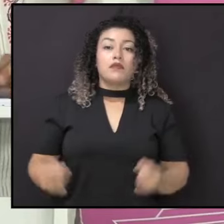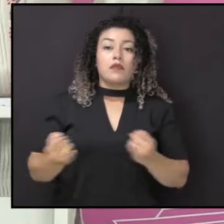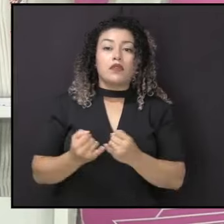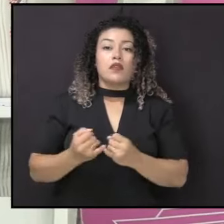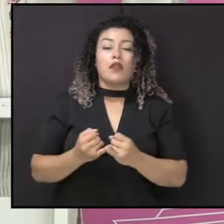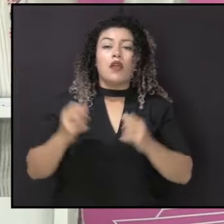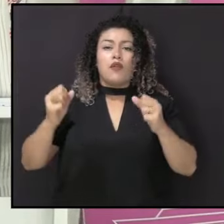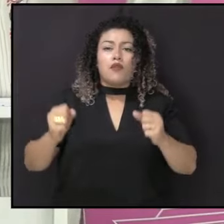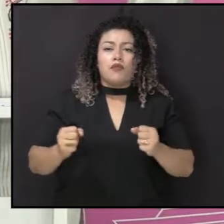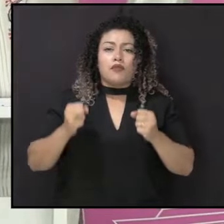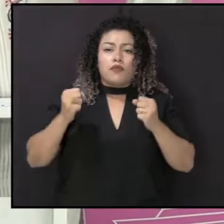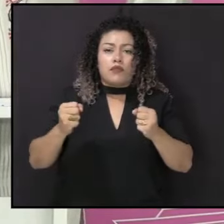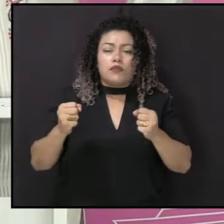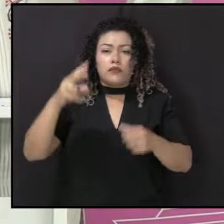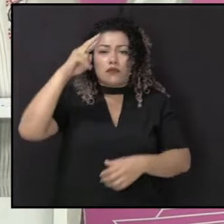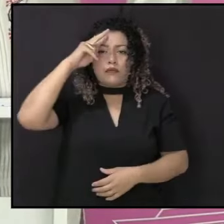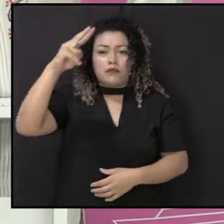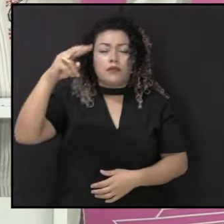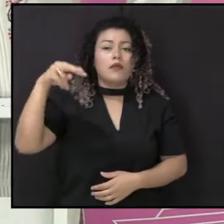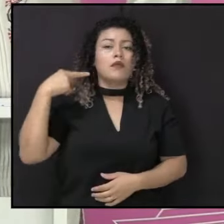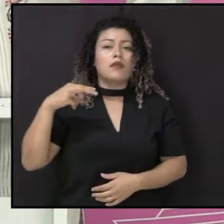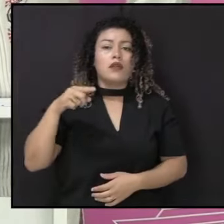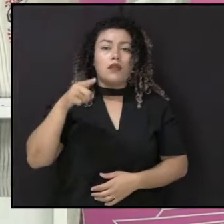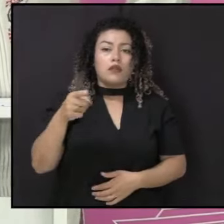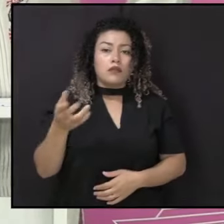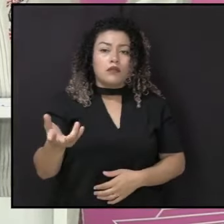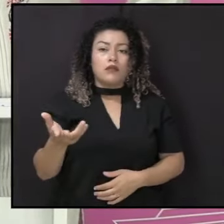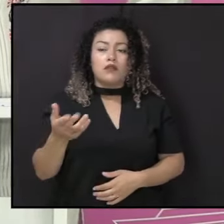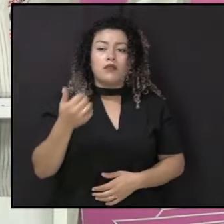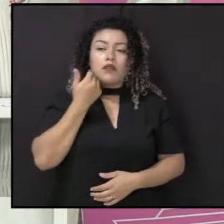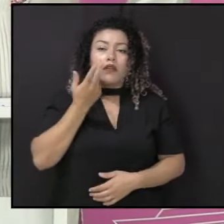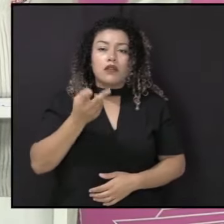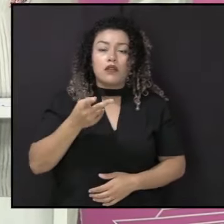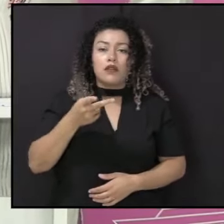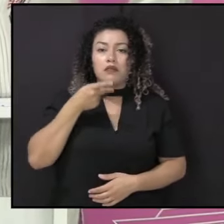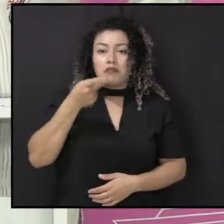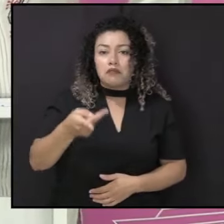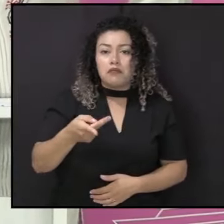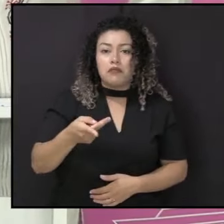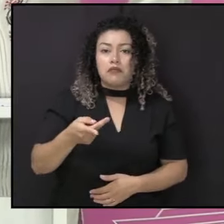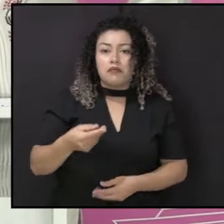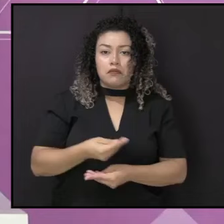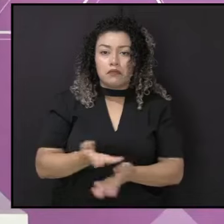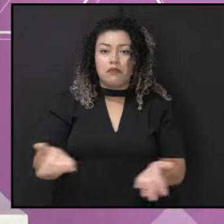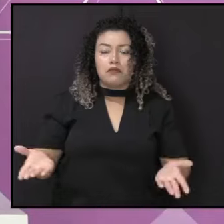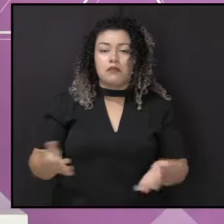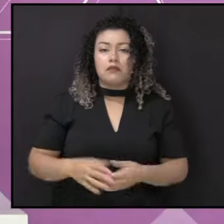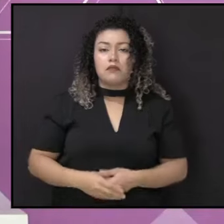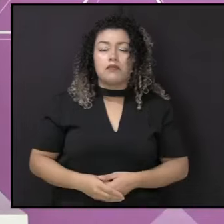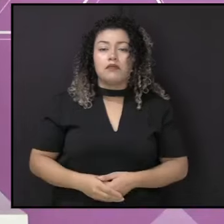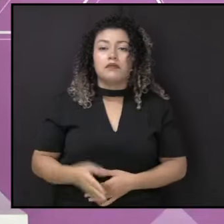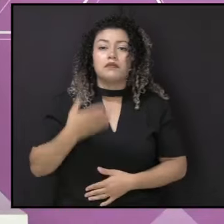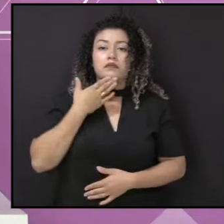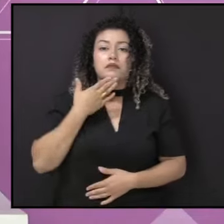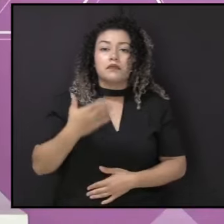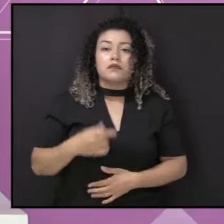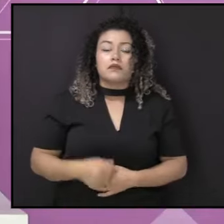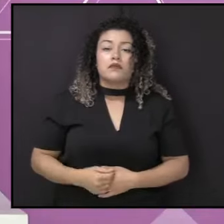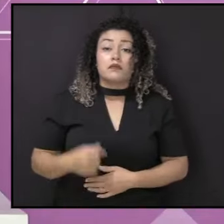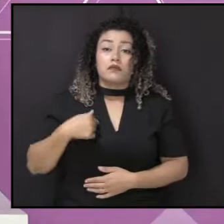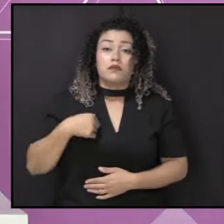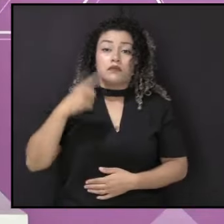Fuerza por México, Veracruz, sobre el tema de política migratoria. Tiene 2 minutos para exponer sobre sus propuestas. Bueno, es muy